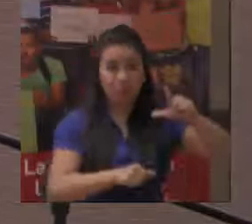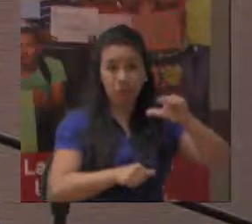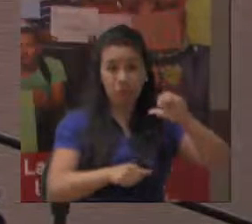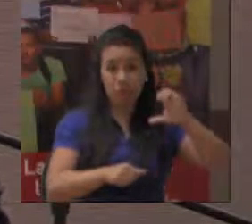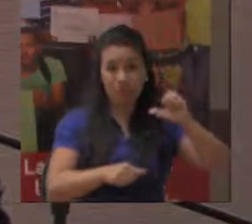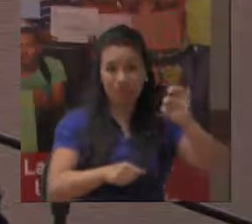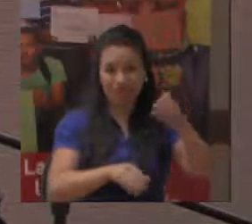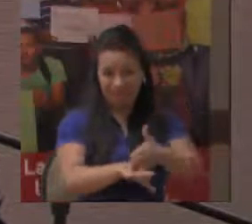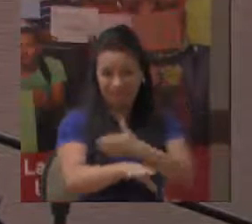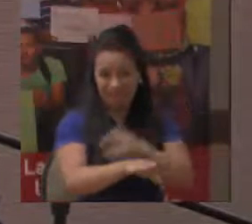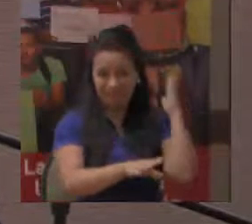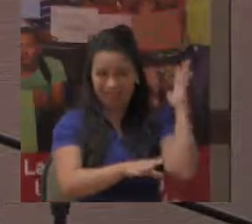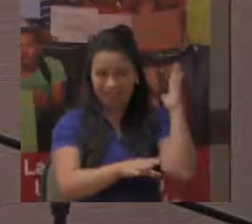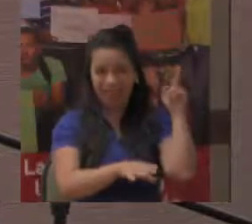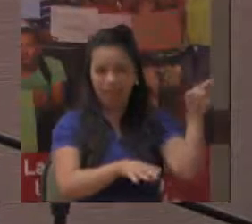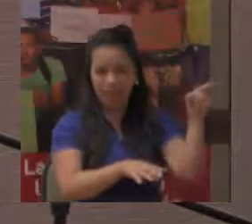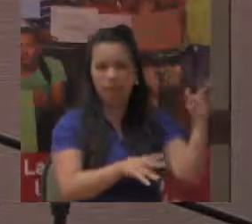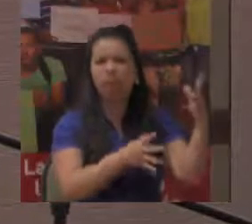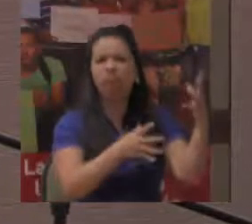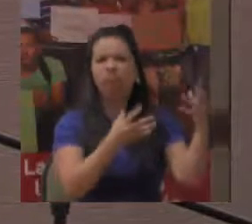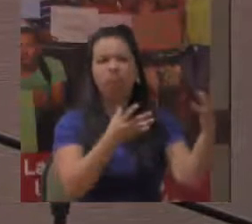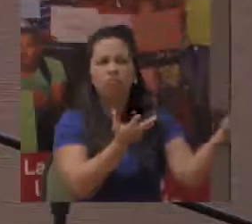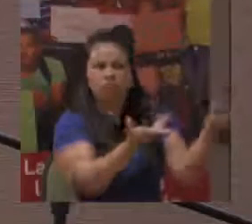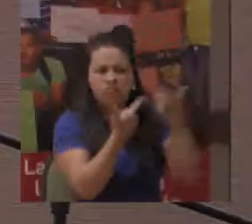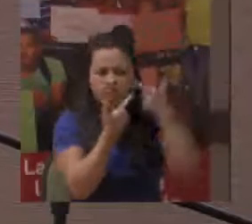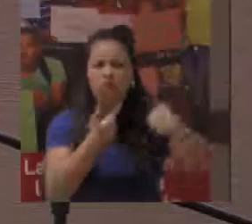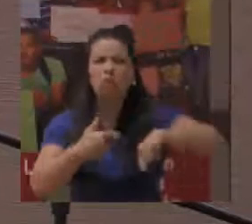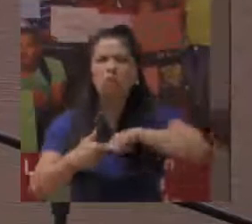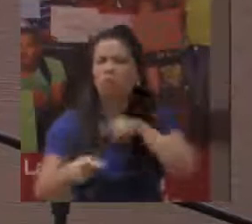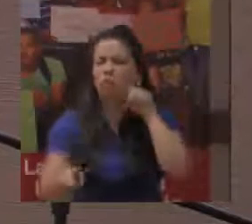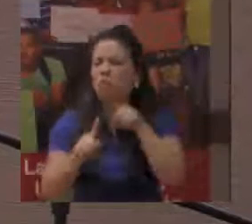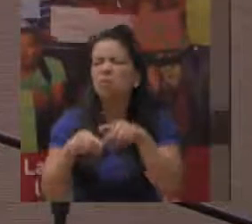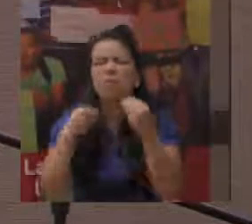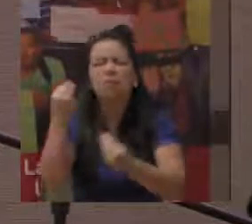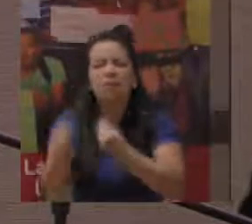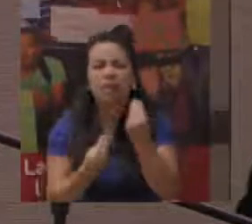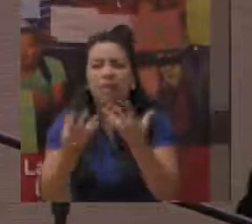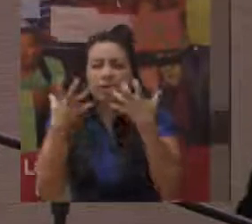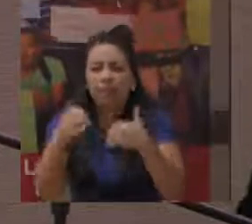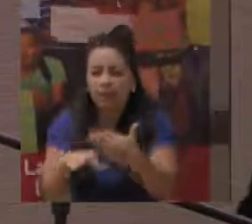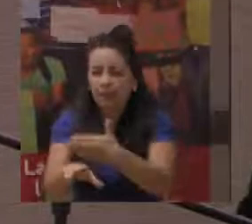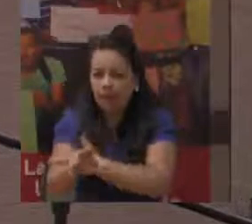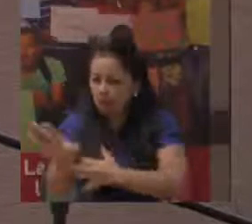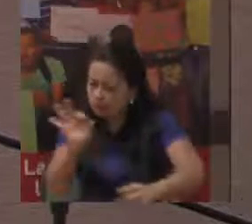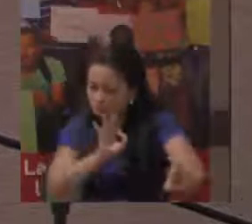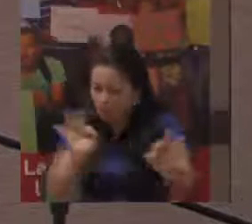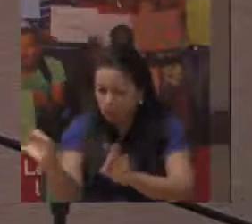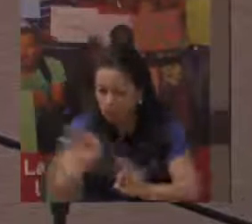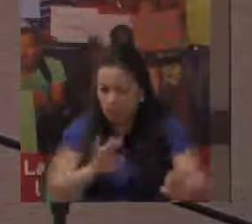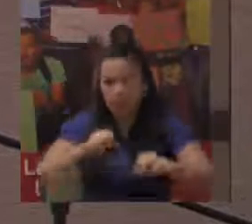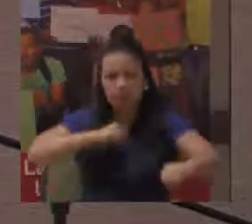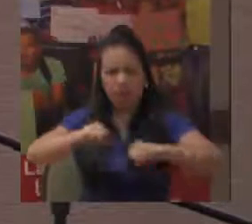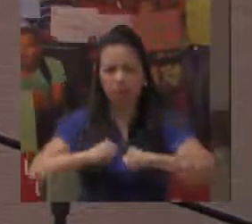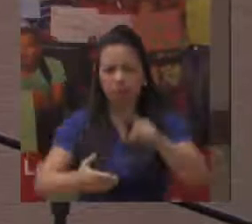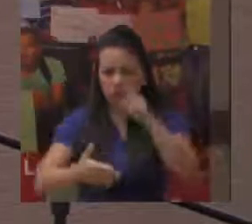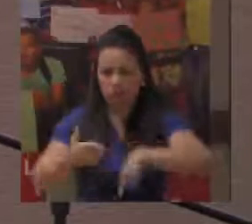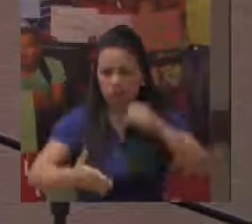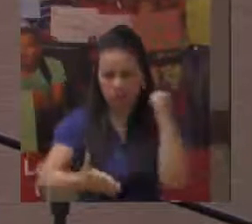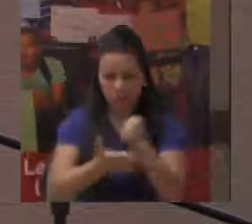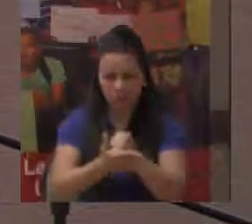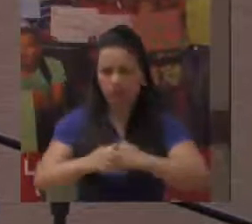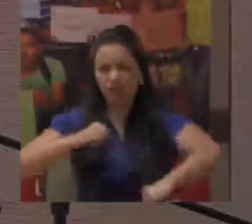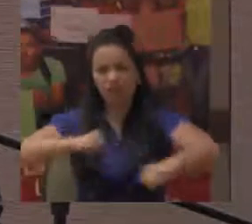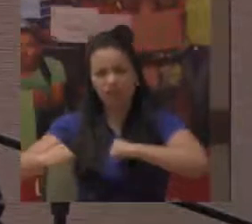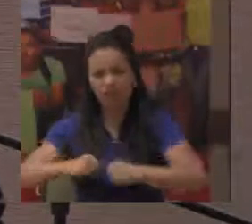Uribe, la entidad ha iniciado y depurado todos sus procesos de planeación, gestión contractual y gestión financiera de la